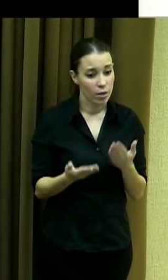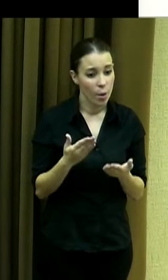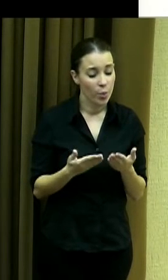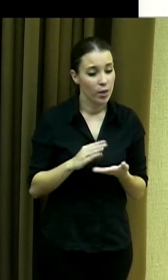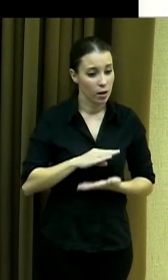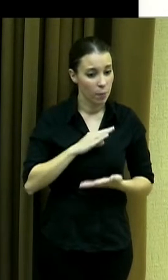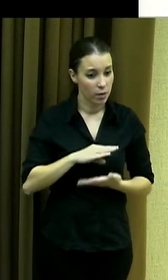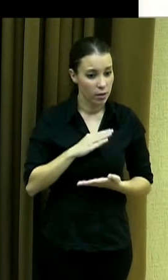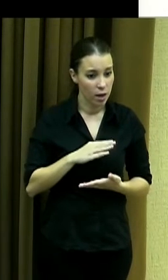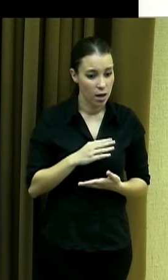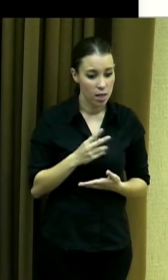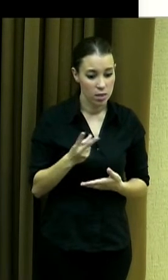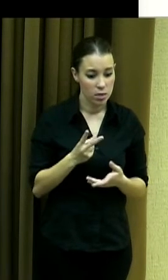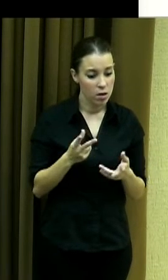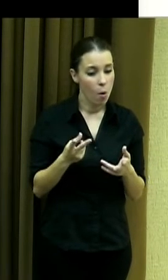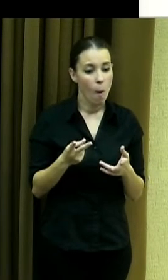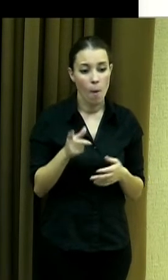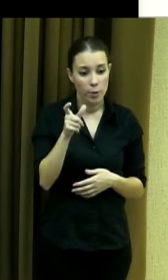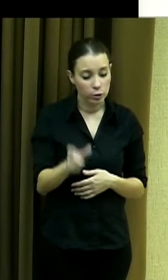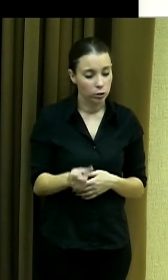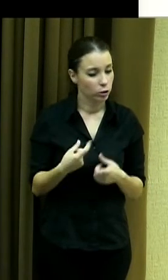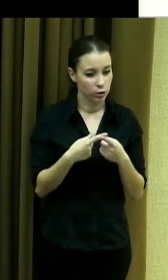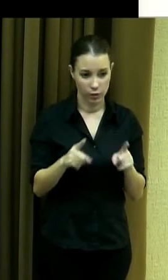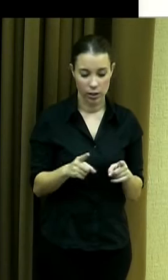que en otra, porque van a influir otros factores, como